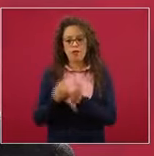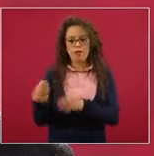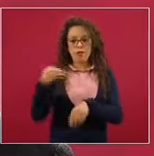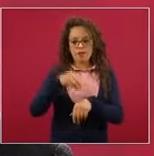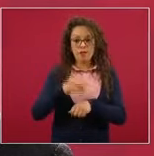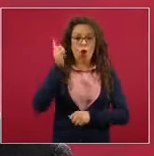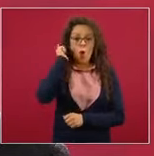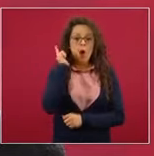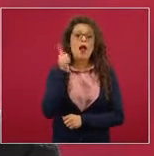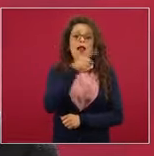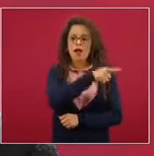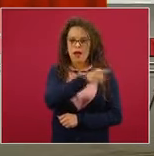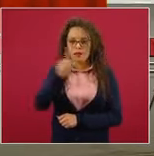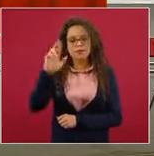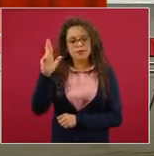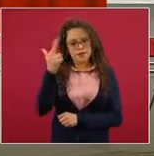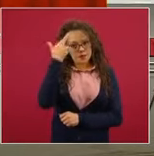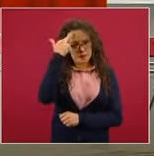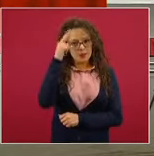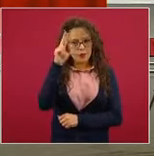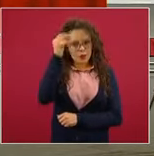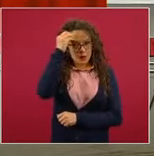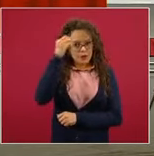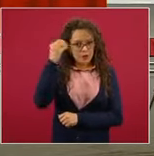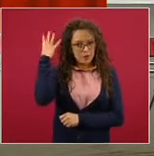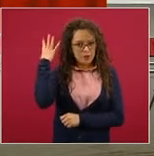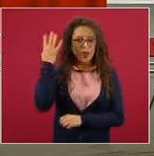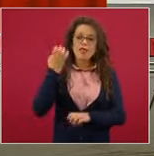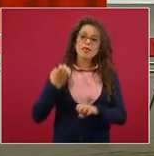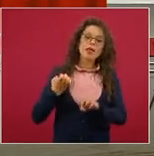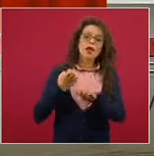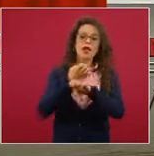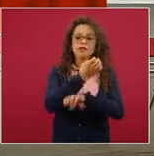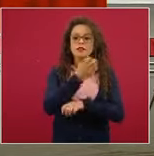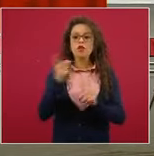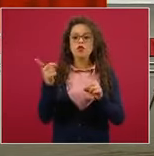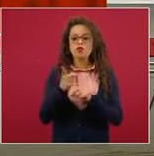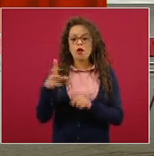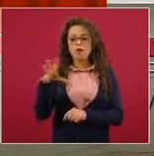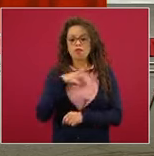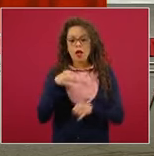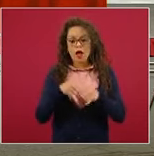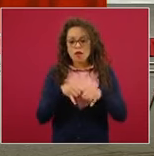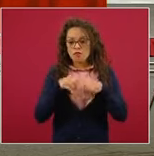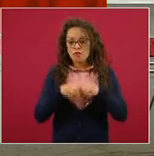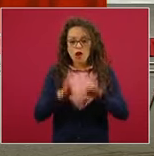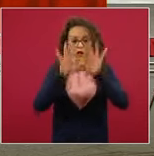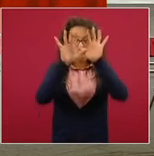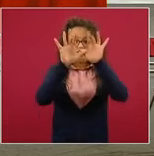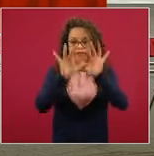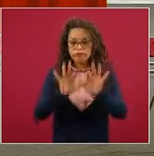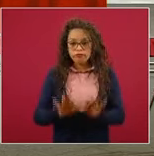en su memoria, y en los estados, que es donde se genera la información, en estas más de 26 mil